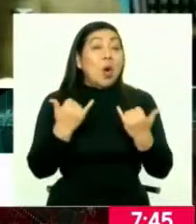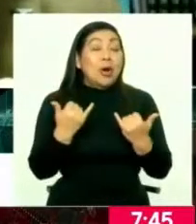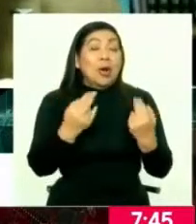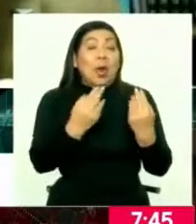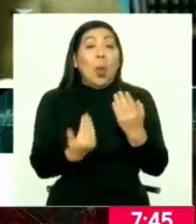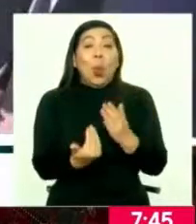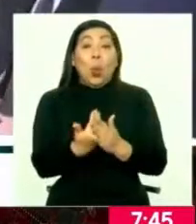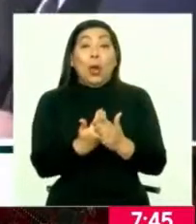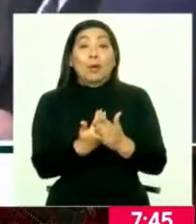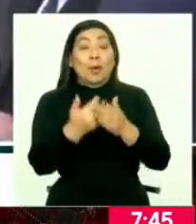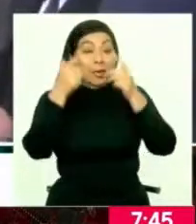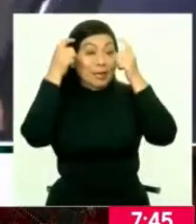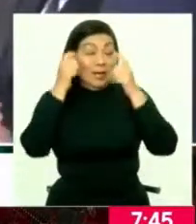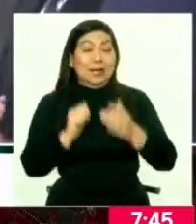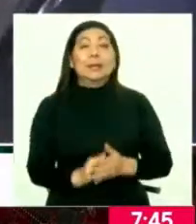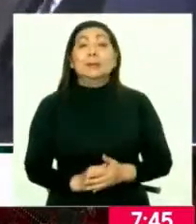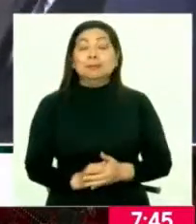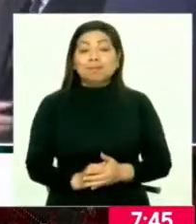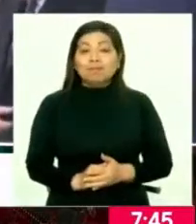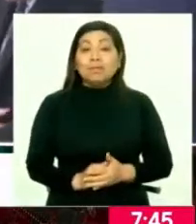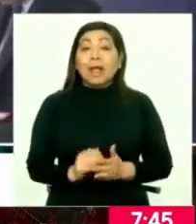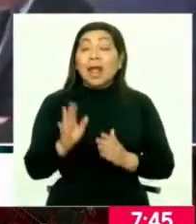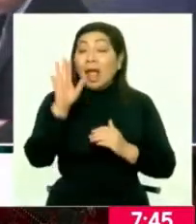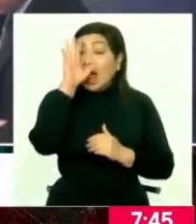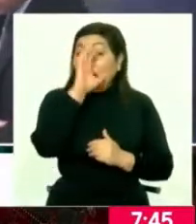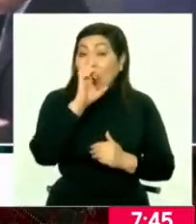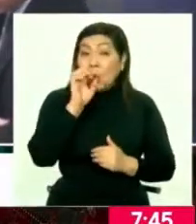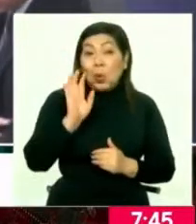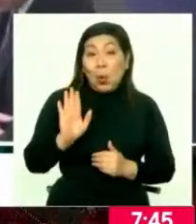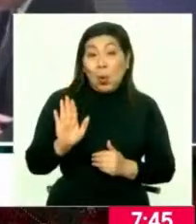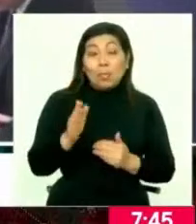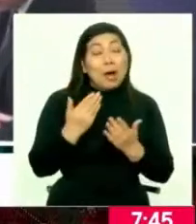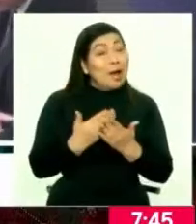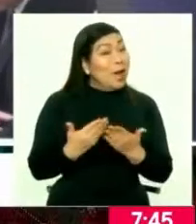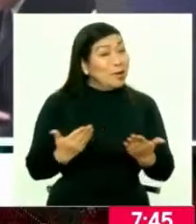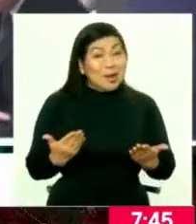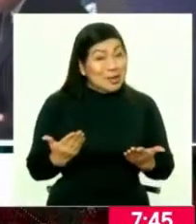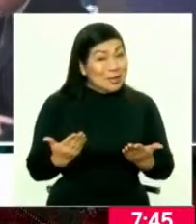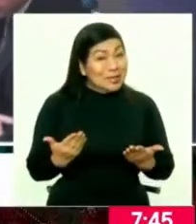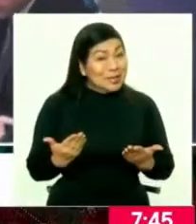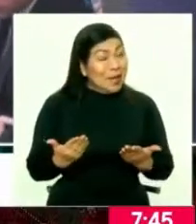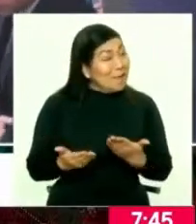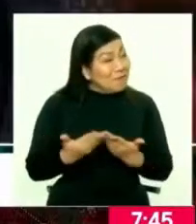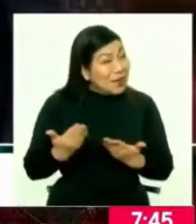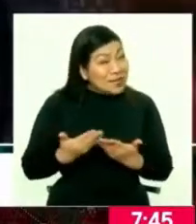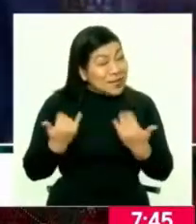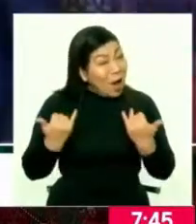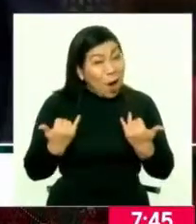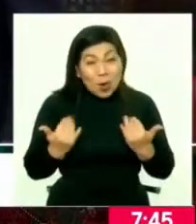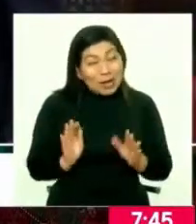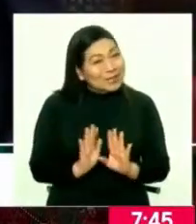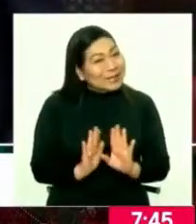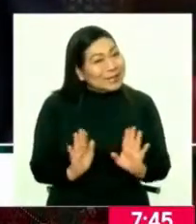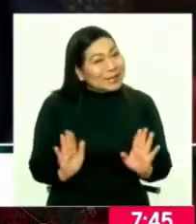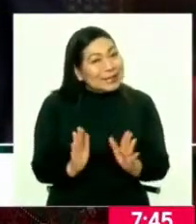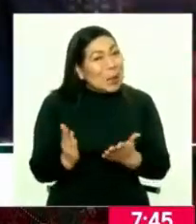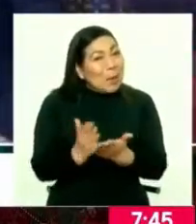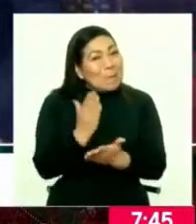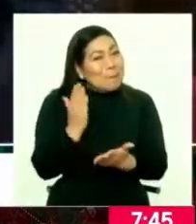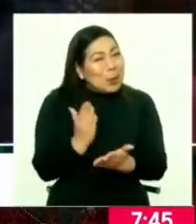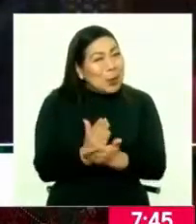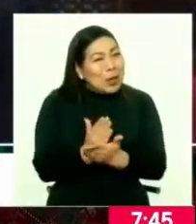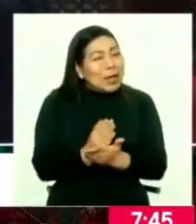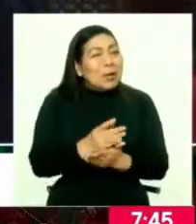III. Ahora, estamos hablando de un escenario en Europa donde las cosas no están para nada fáciles en estos tiempos, ¿no? Este conflicto